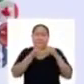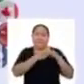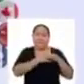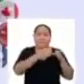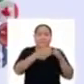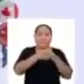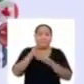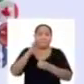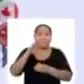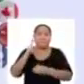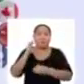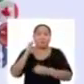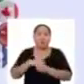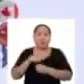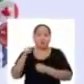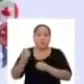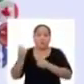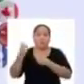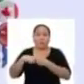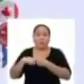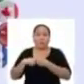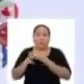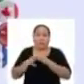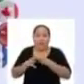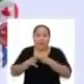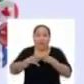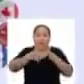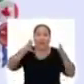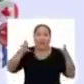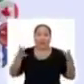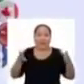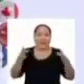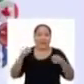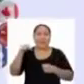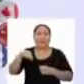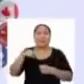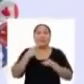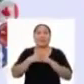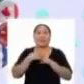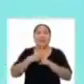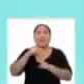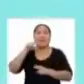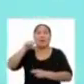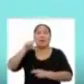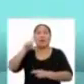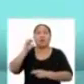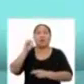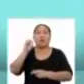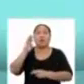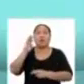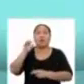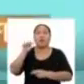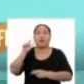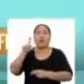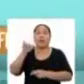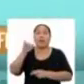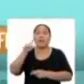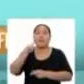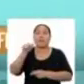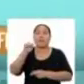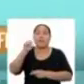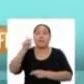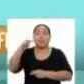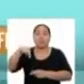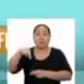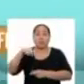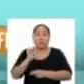parte de un proceso más grande llamado mundialización económica. Este es la CAN. No